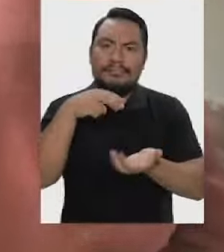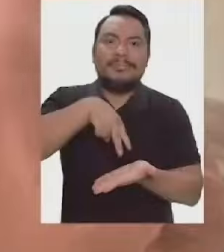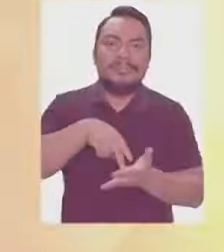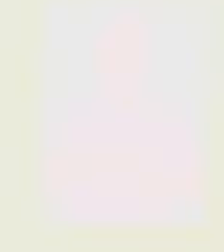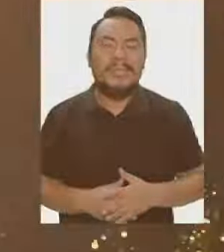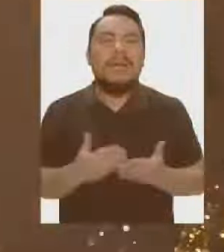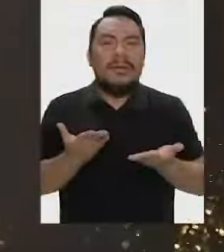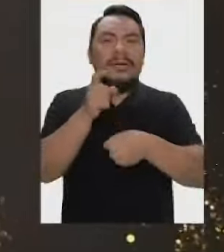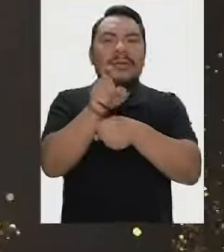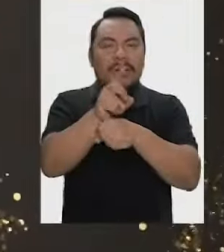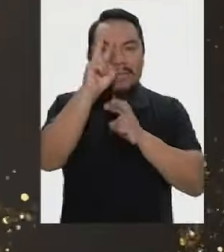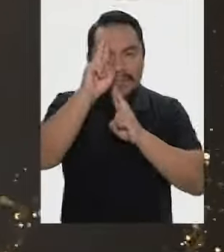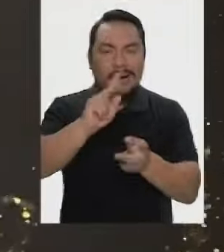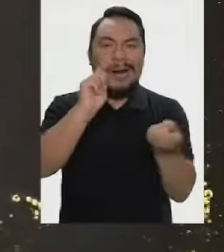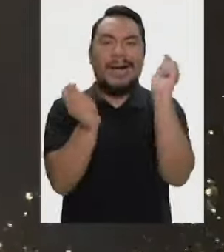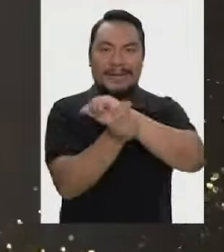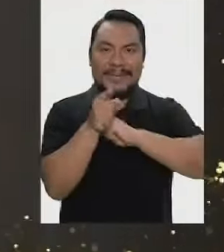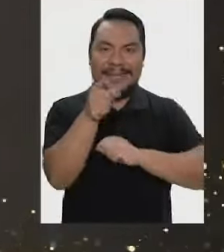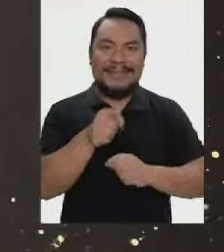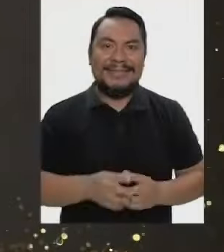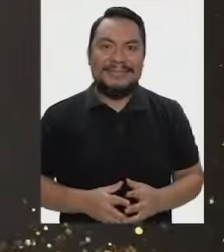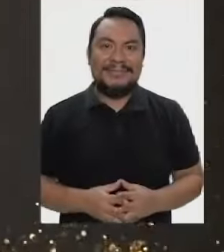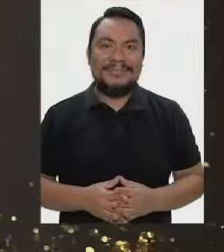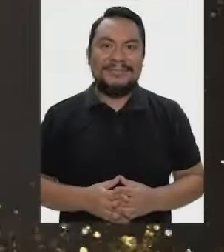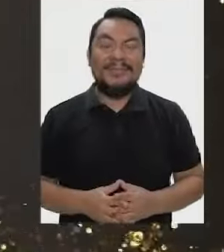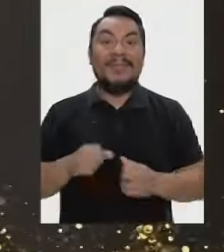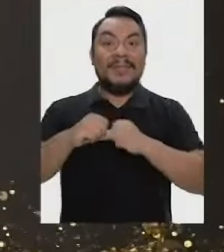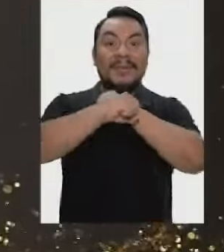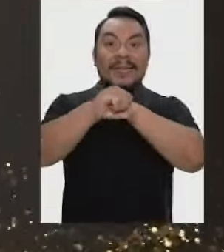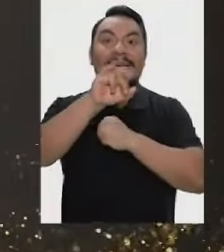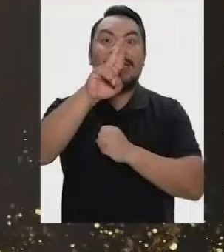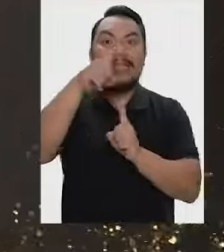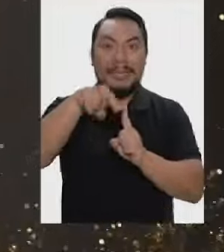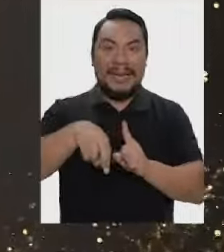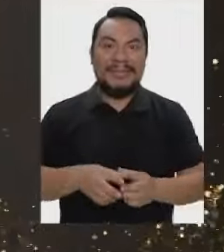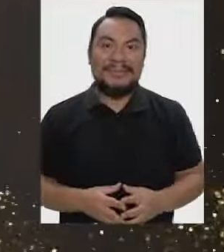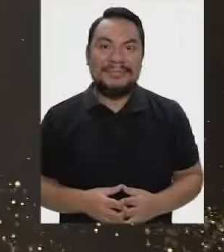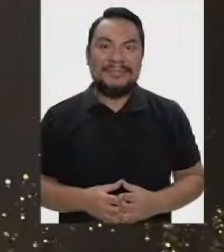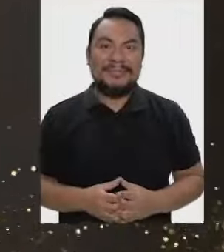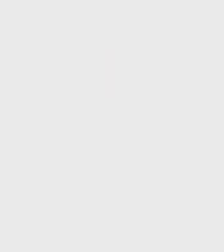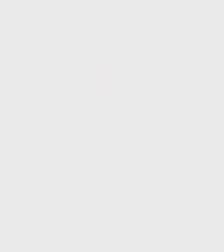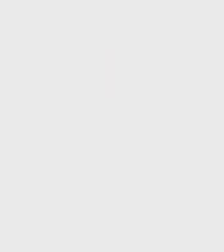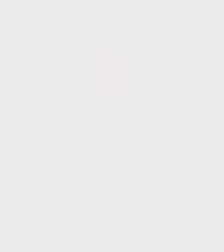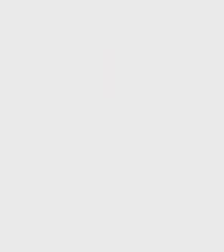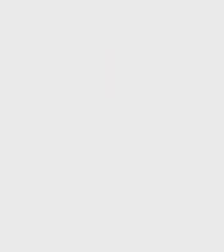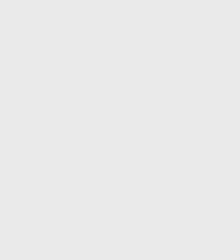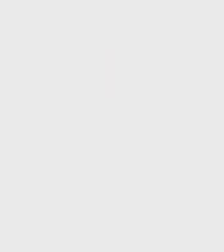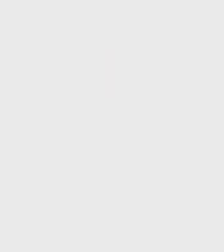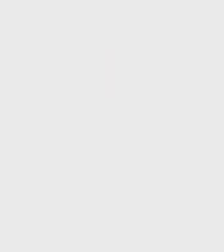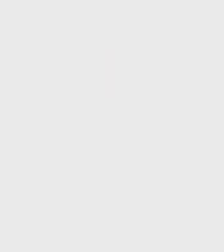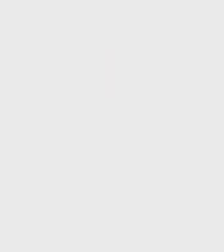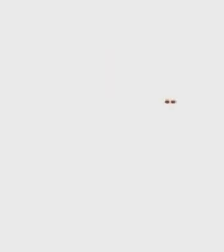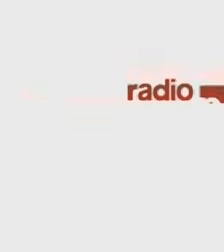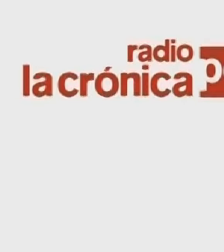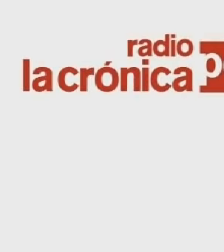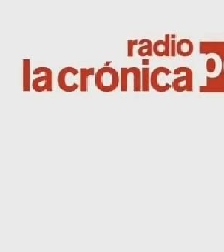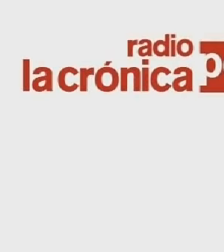valentía. Forjando Valores, el cambio está en ti. Una campaña del IRTP.